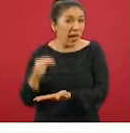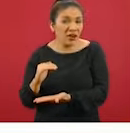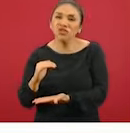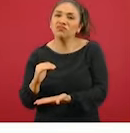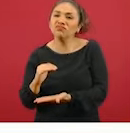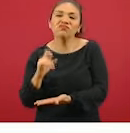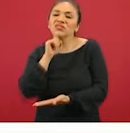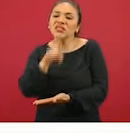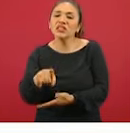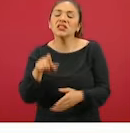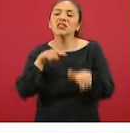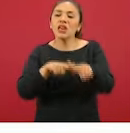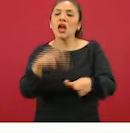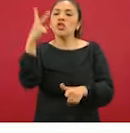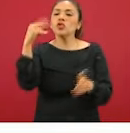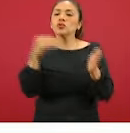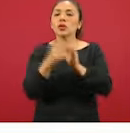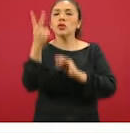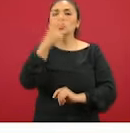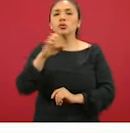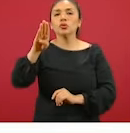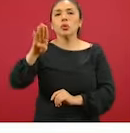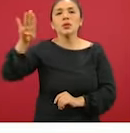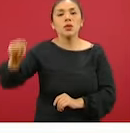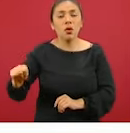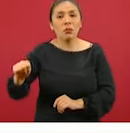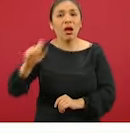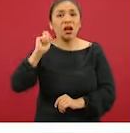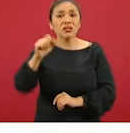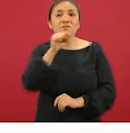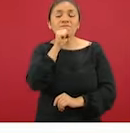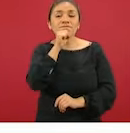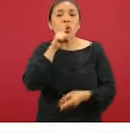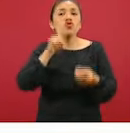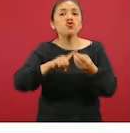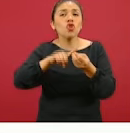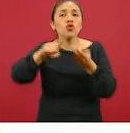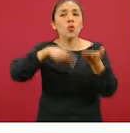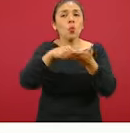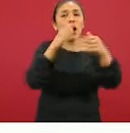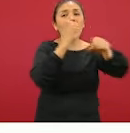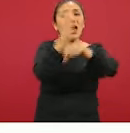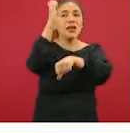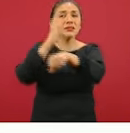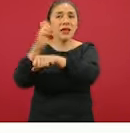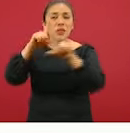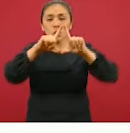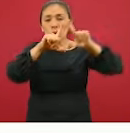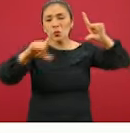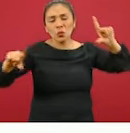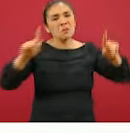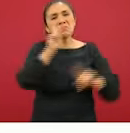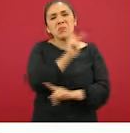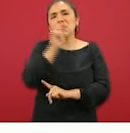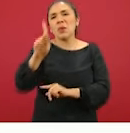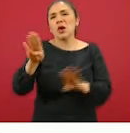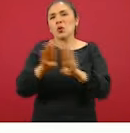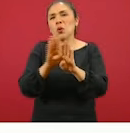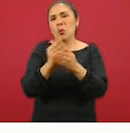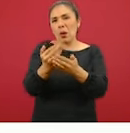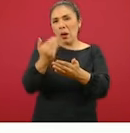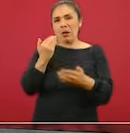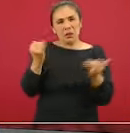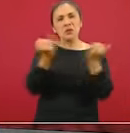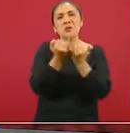siendo 2.299 y prácticamente la distribución por entidad federativa es similar a la que veíamos